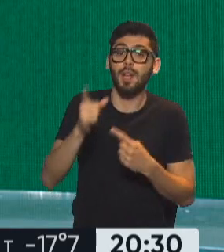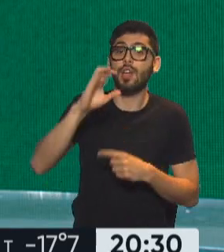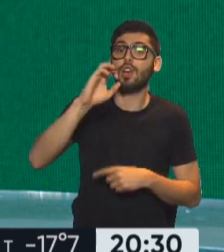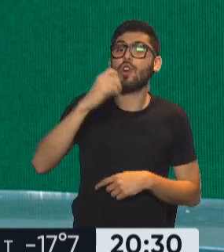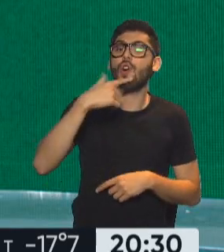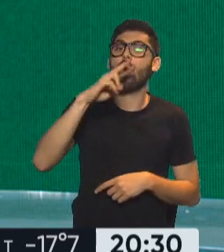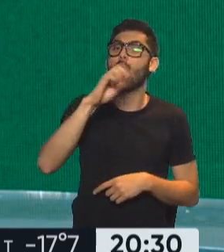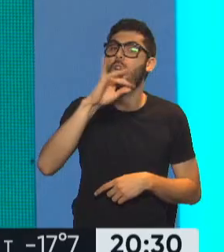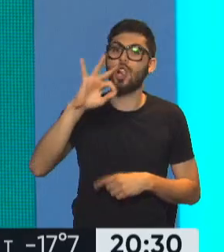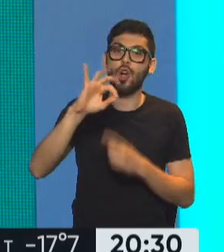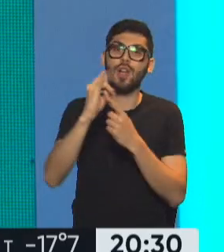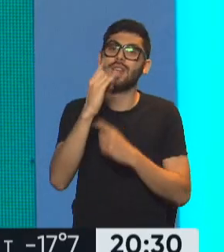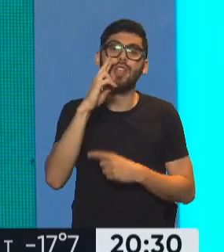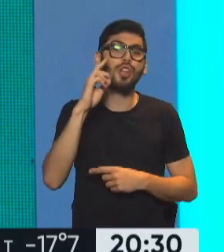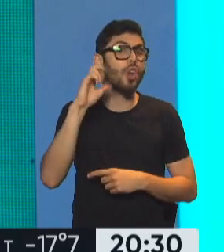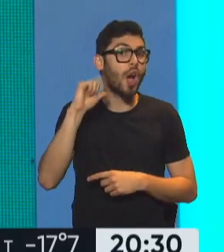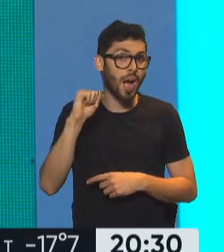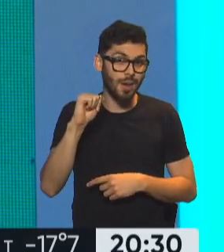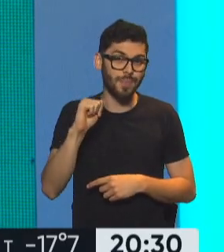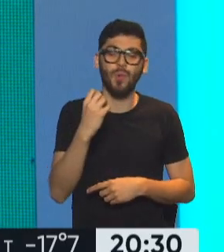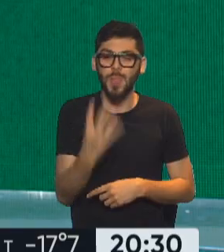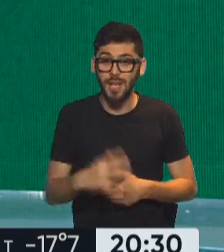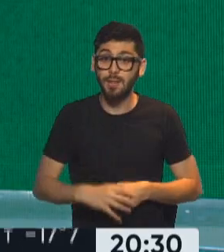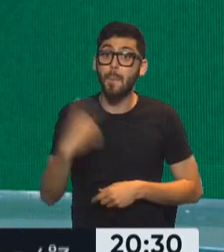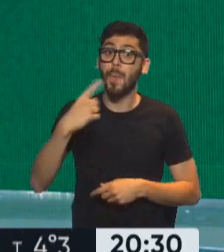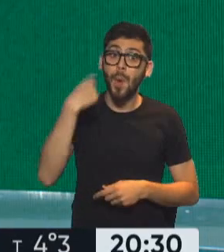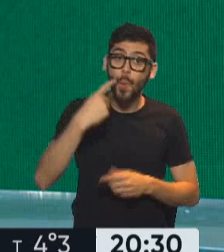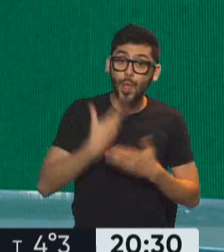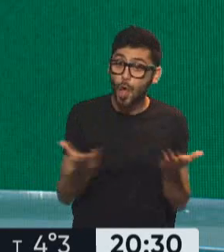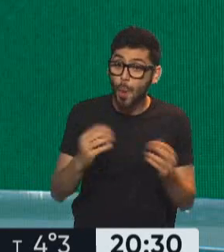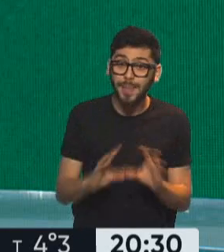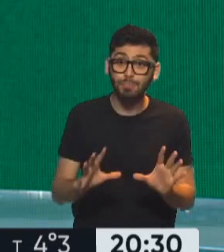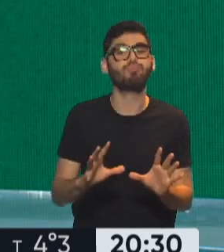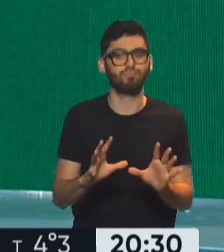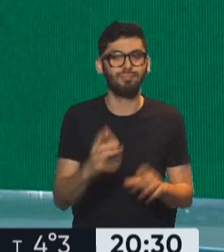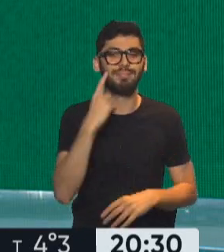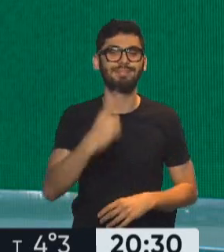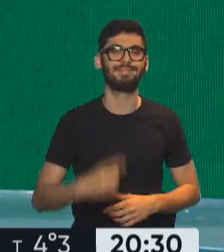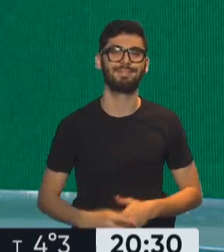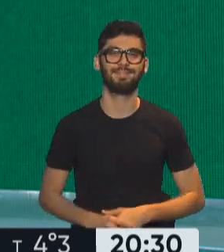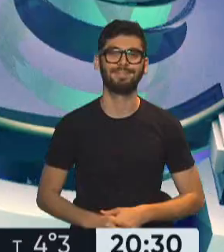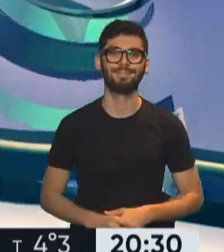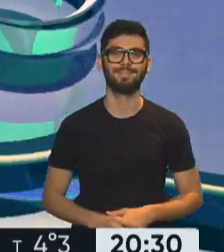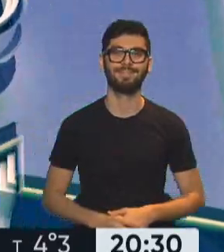Quiroga, bienvenido. Hola, Felicitas, ¿qué tal? ¿Estamos preparados? ¿Compartimos el primer informe? Sí, ¿Arrancamos? claro que sí. Arrancamos entonces.